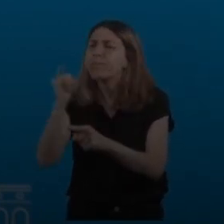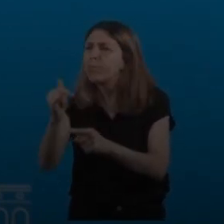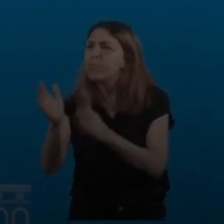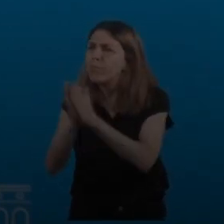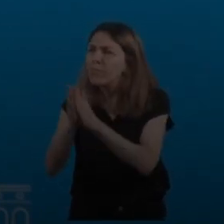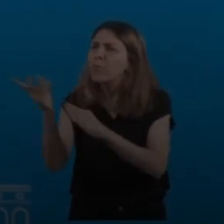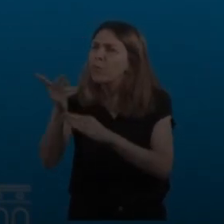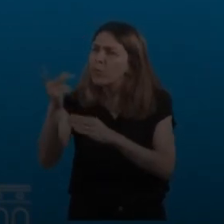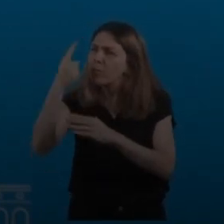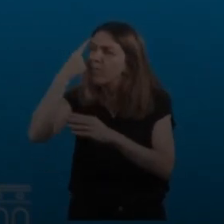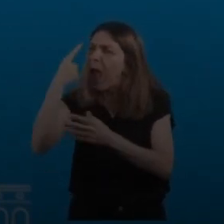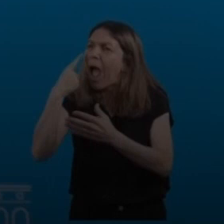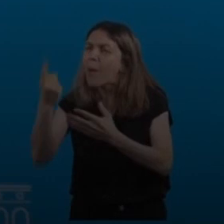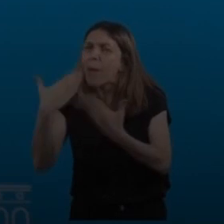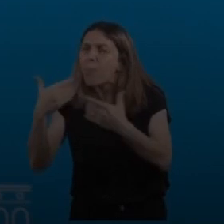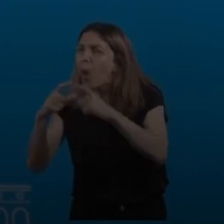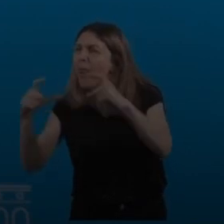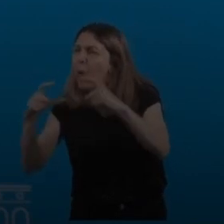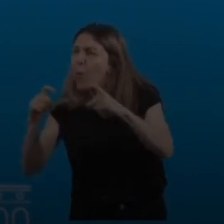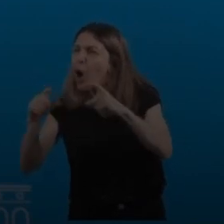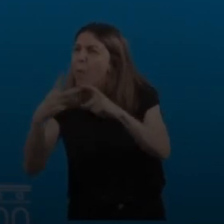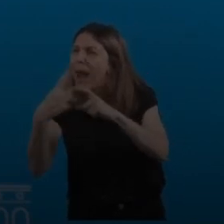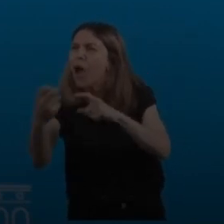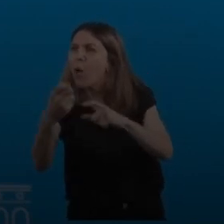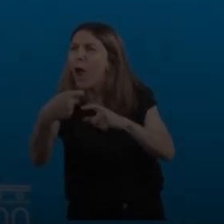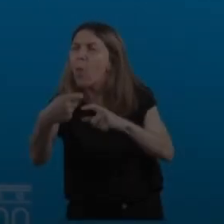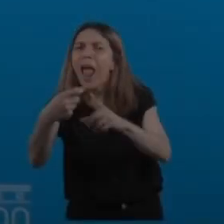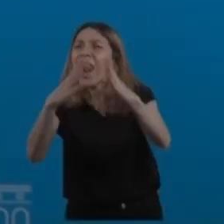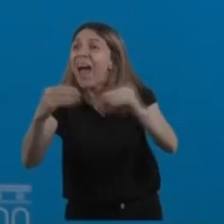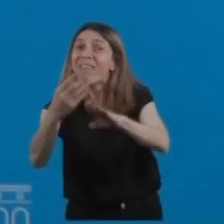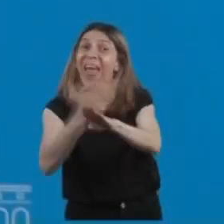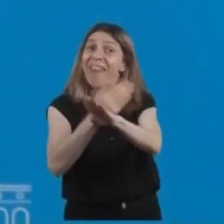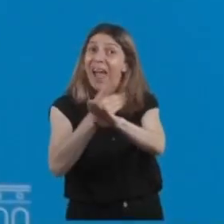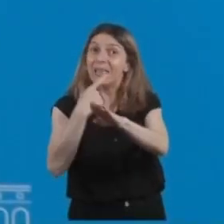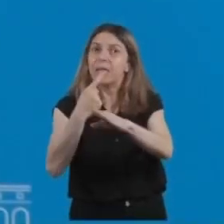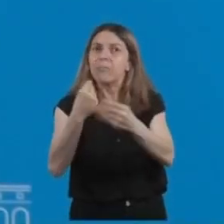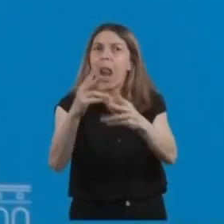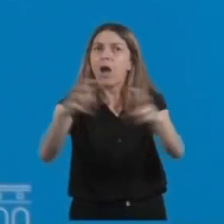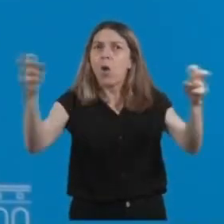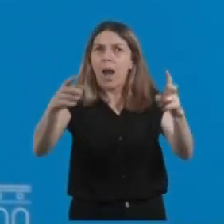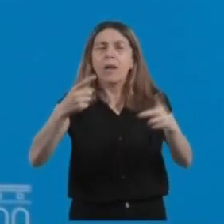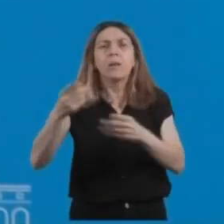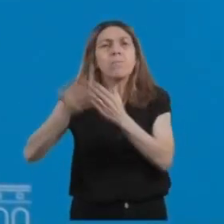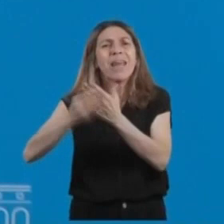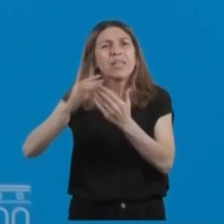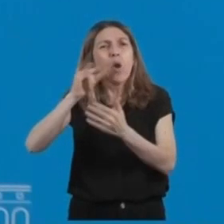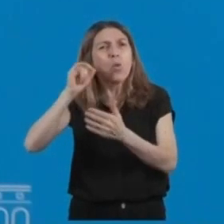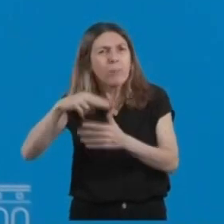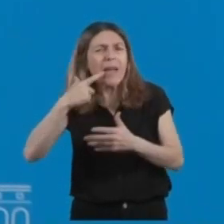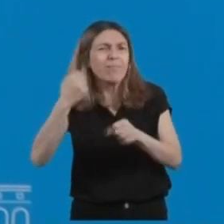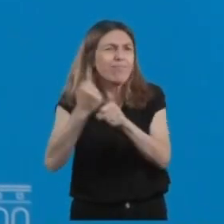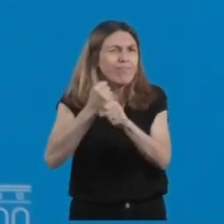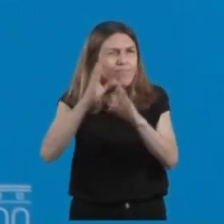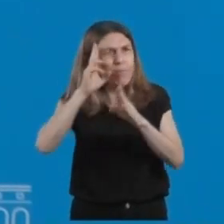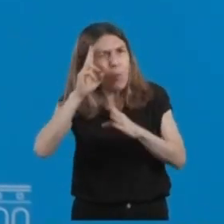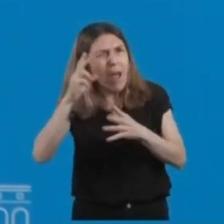a implementar un bono para los jubilados antes de la Navidad. Están trabajando en el tema, el ministro Guzmán está trabajando en el